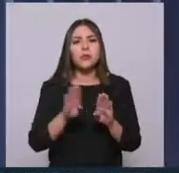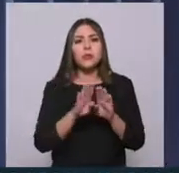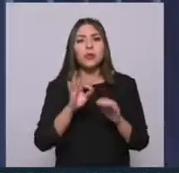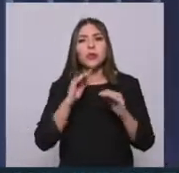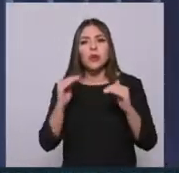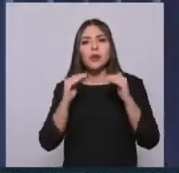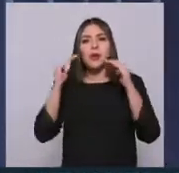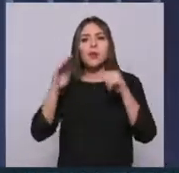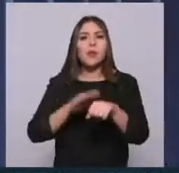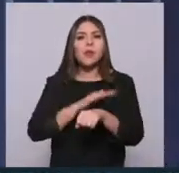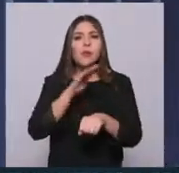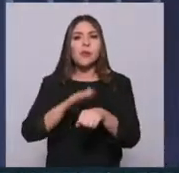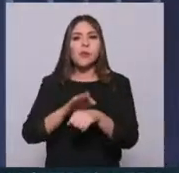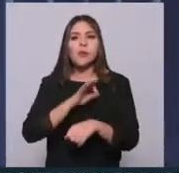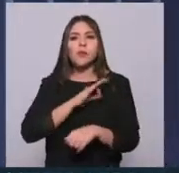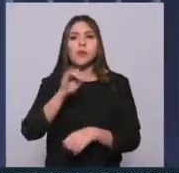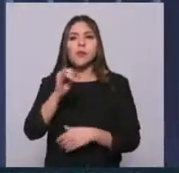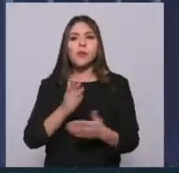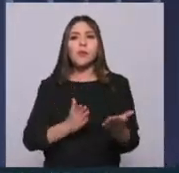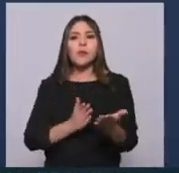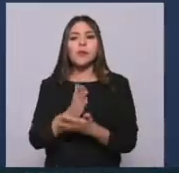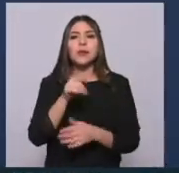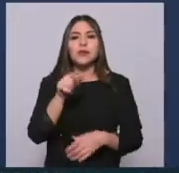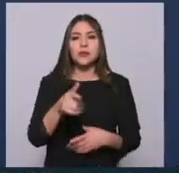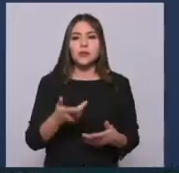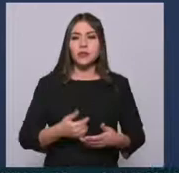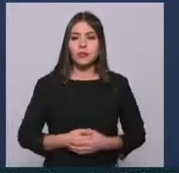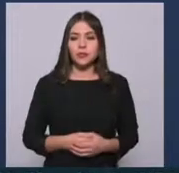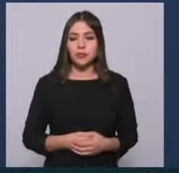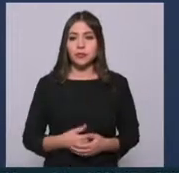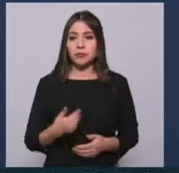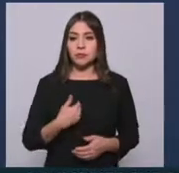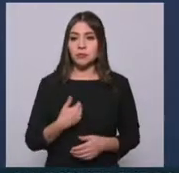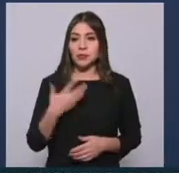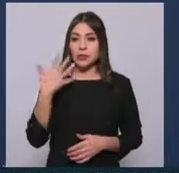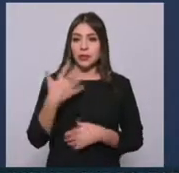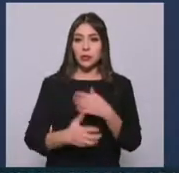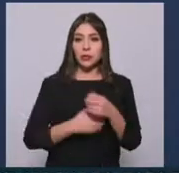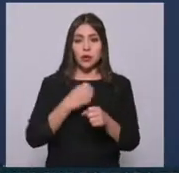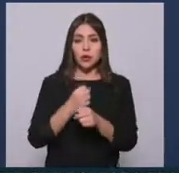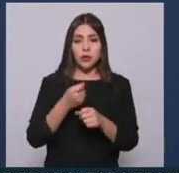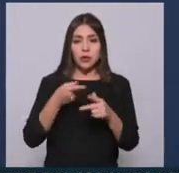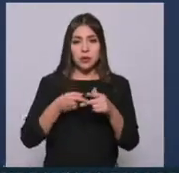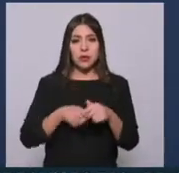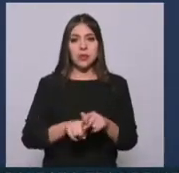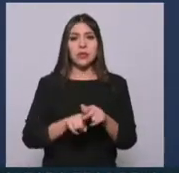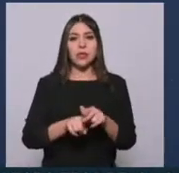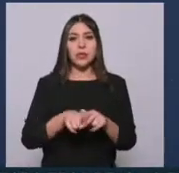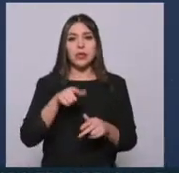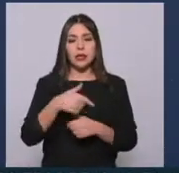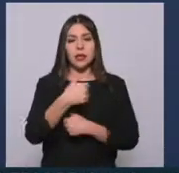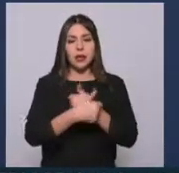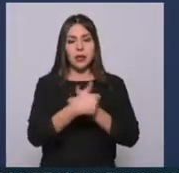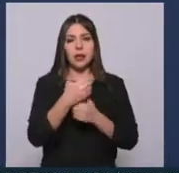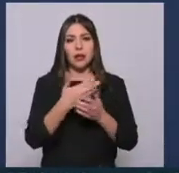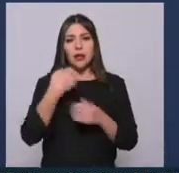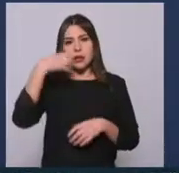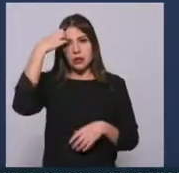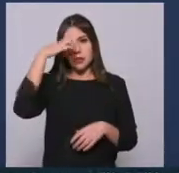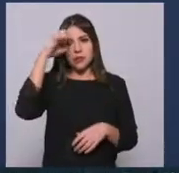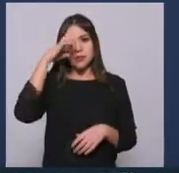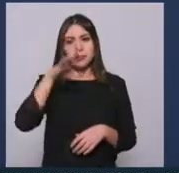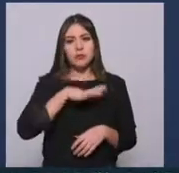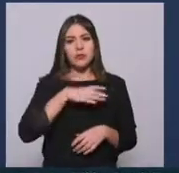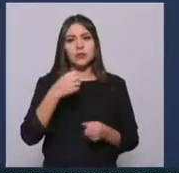esa calificación para estar dentro de este serial? Bueno, empecé a los 5 años en el kartismo y ya llevo experiencia teniendo en